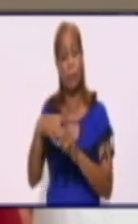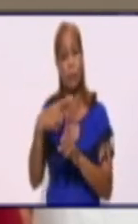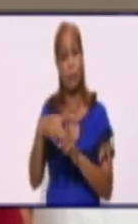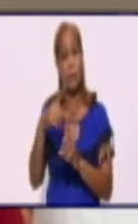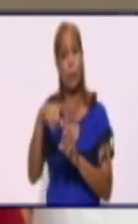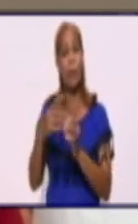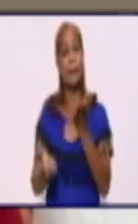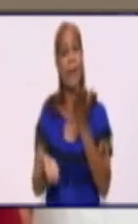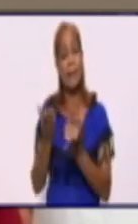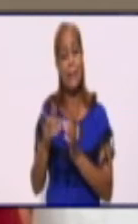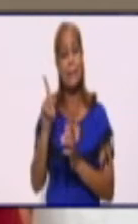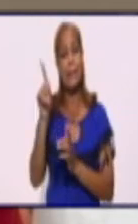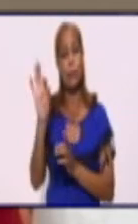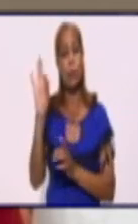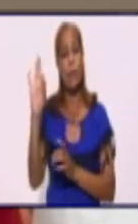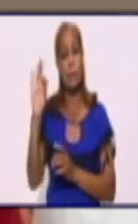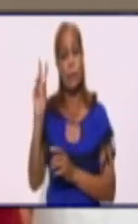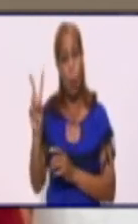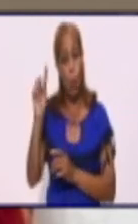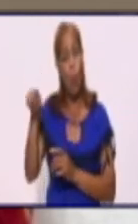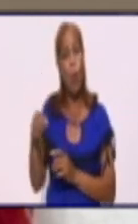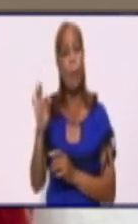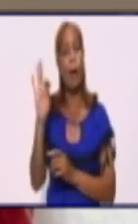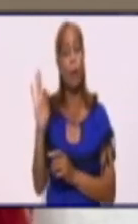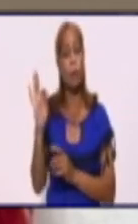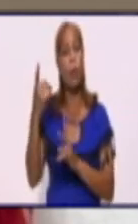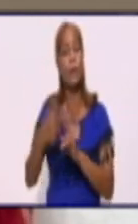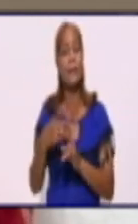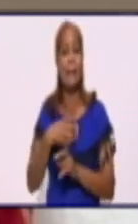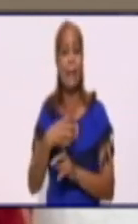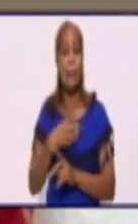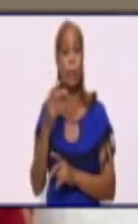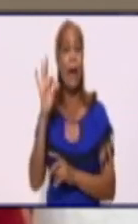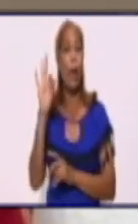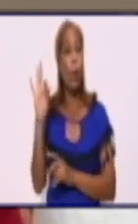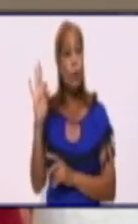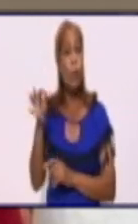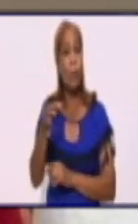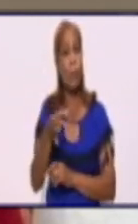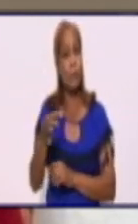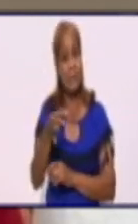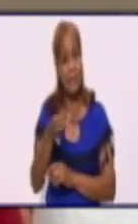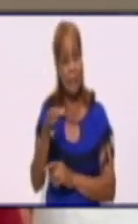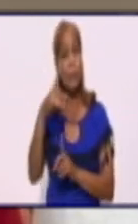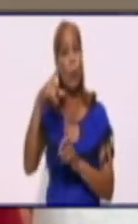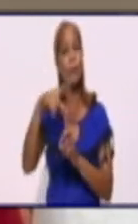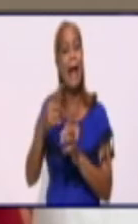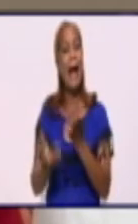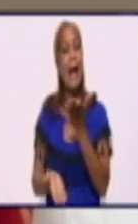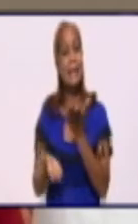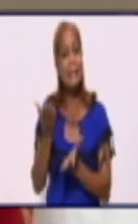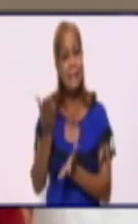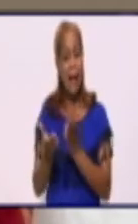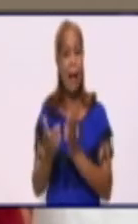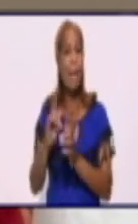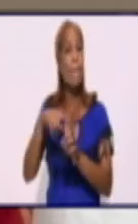de 132,8. Y tenemos ya 8 municipios reportando tasas de incidencia por encima de